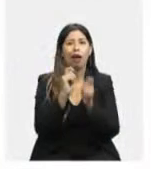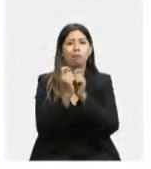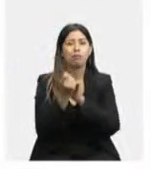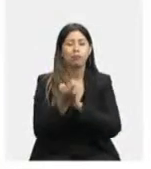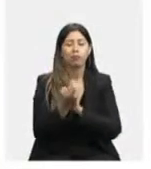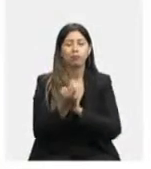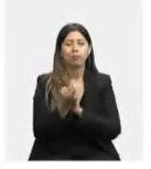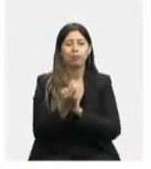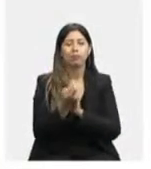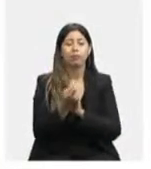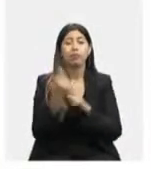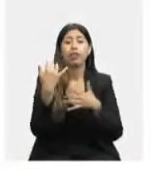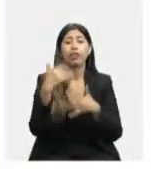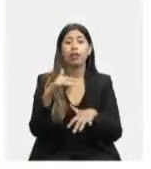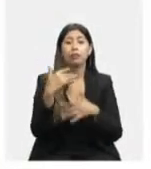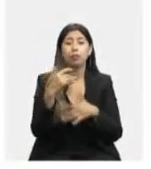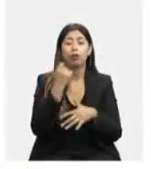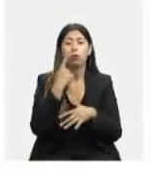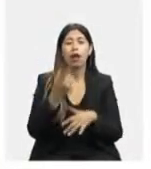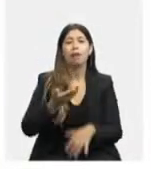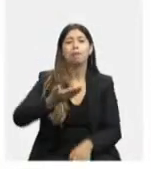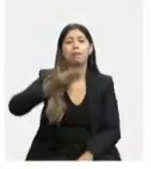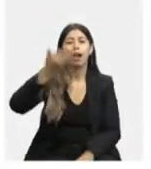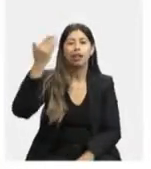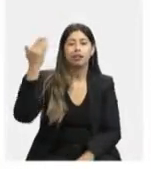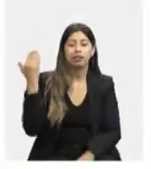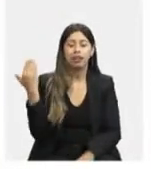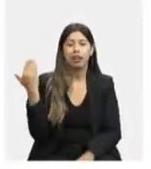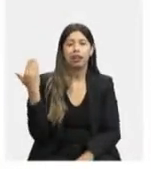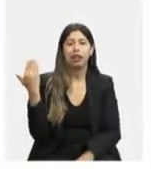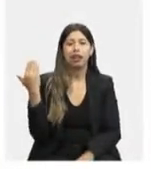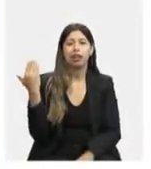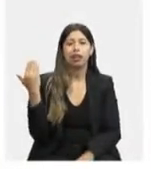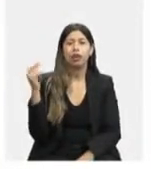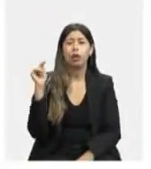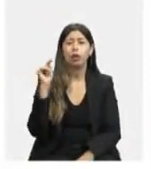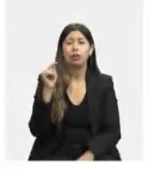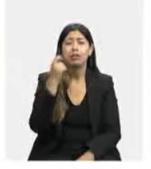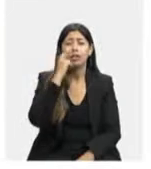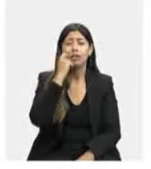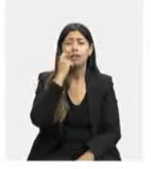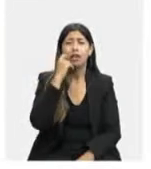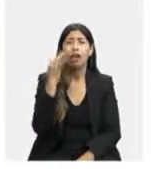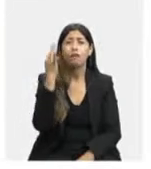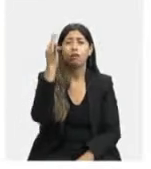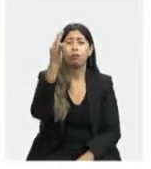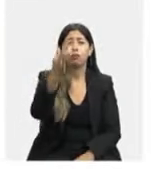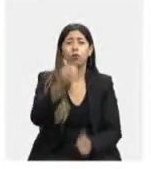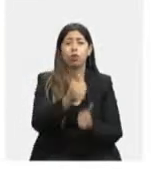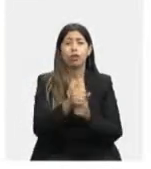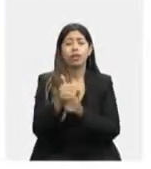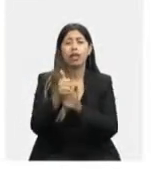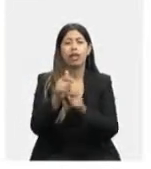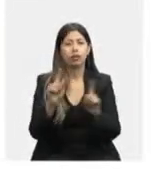que es importante es que las tendencias del pasado no necesariamente son guías para el futuro. Esas son